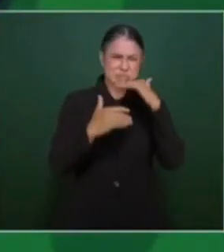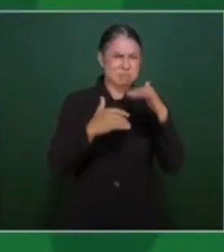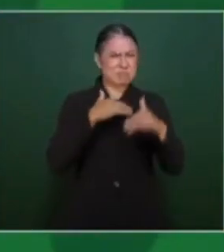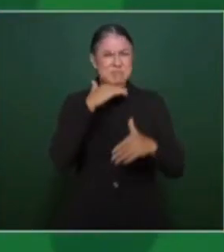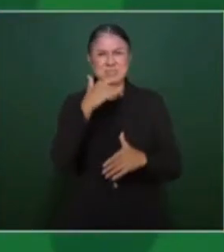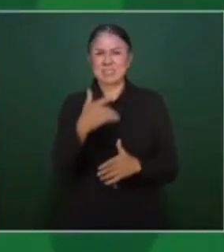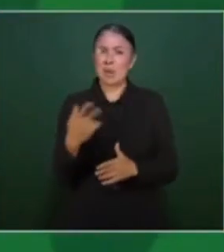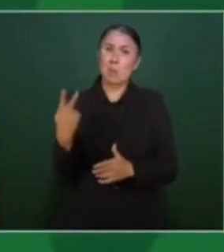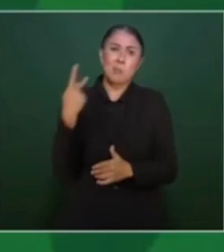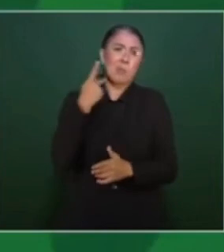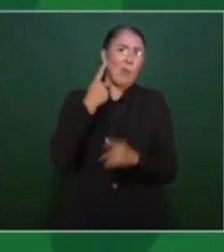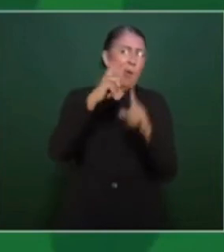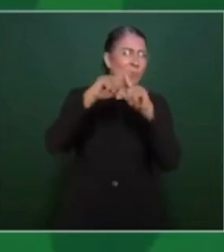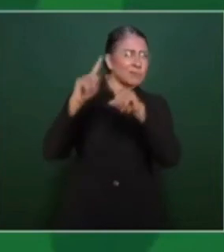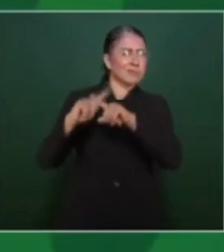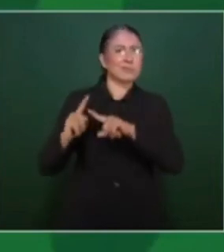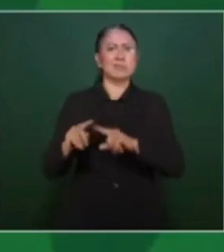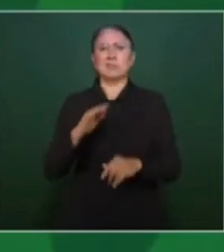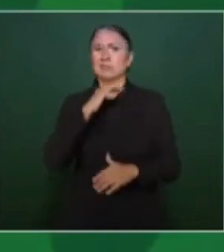Políticos,